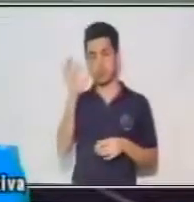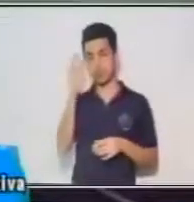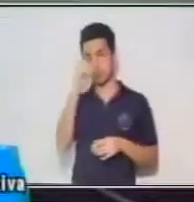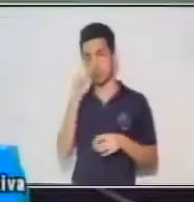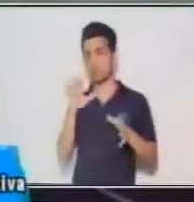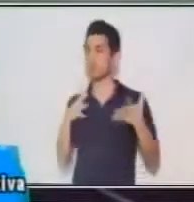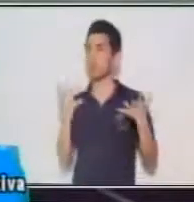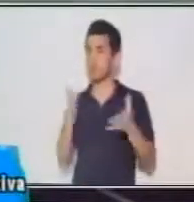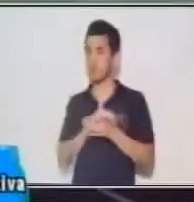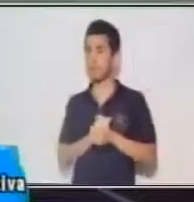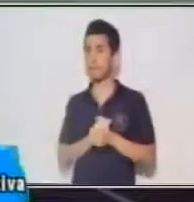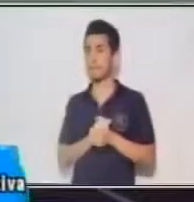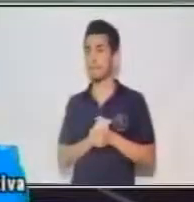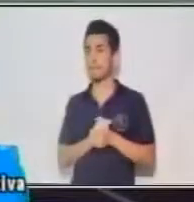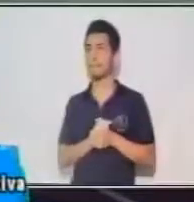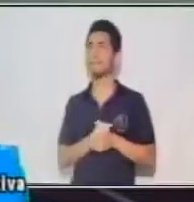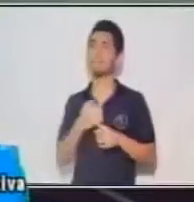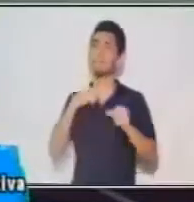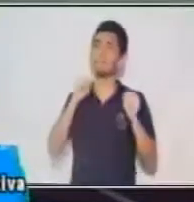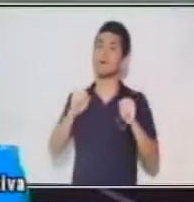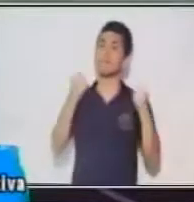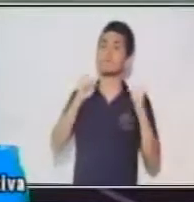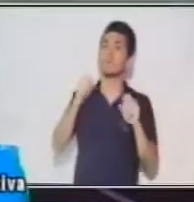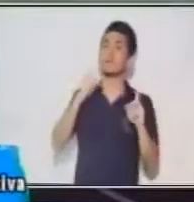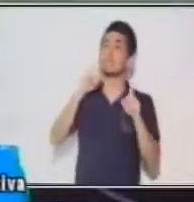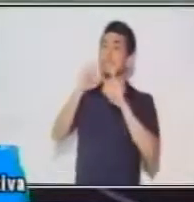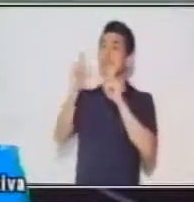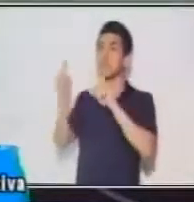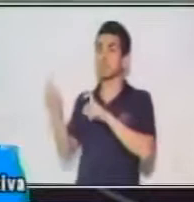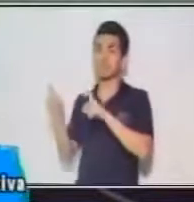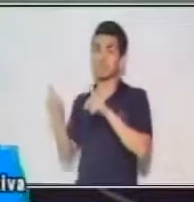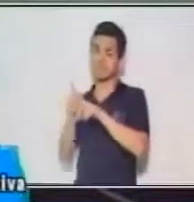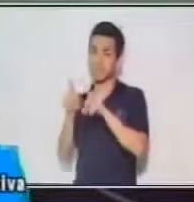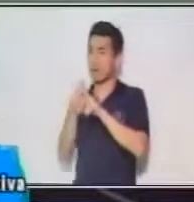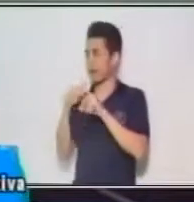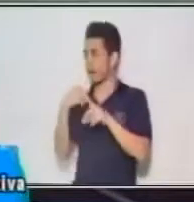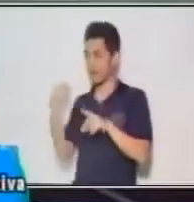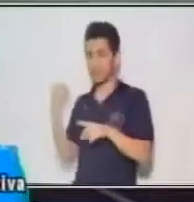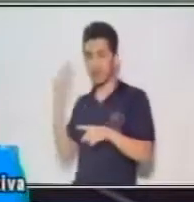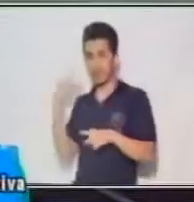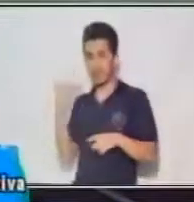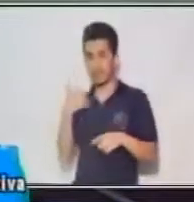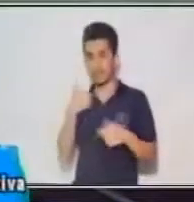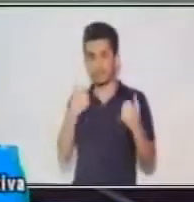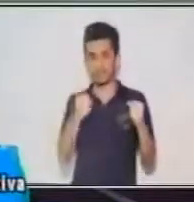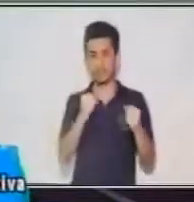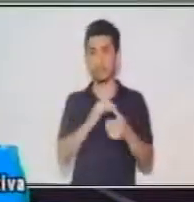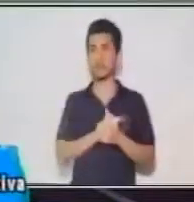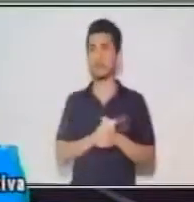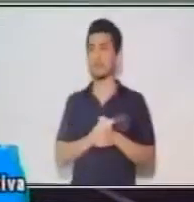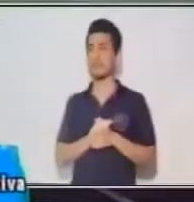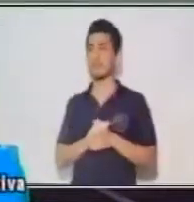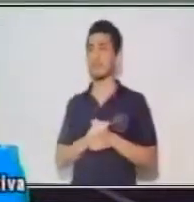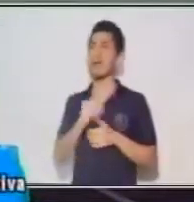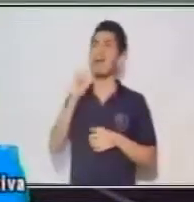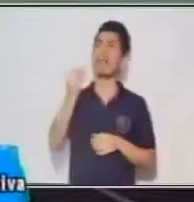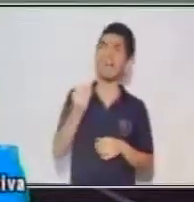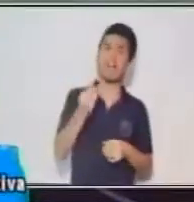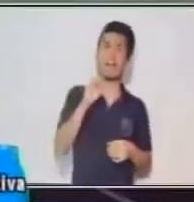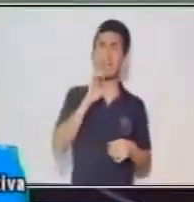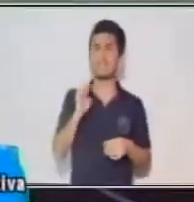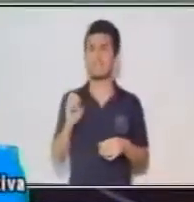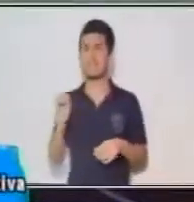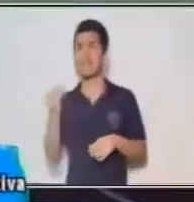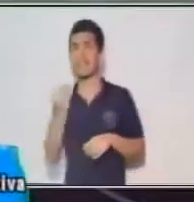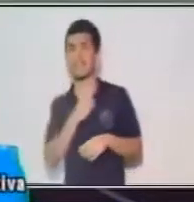trucos? Pues vamos a hacer preguntas similares a las que yo te estaba haciendo anteriormente. ¿Qué es esto? ¿Qué quiero que